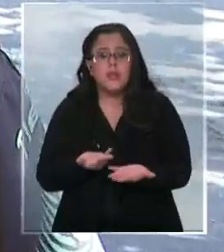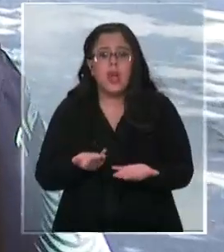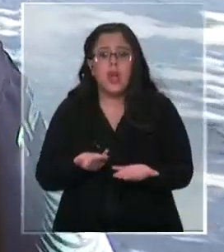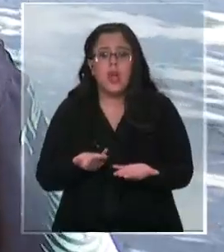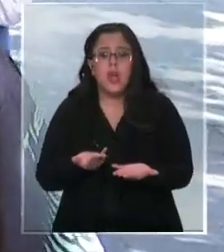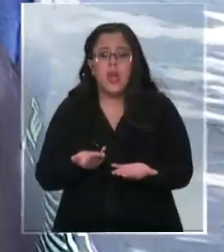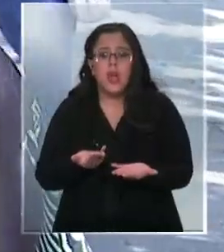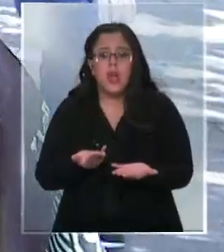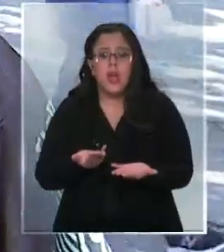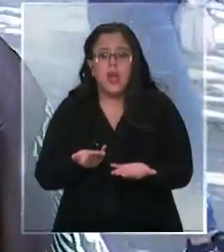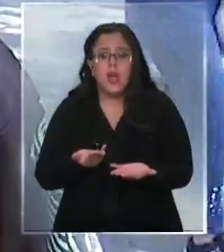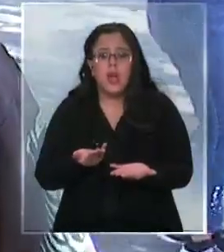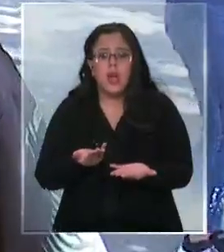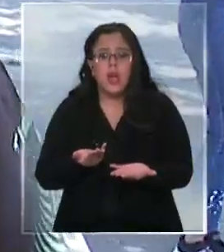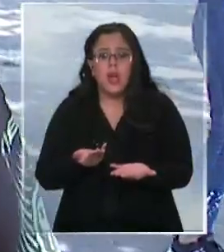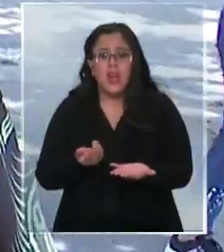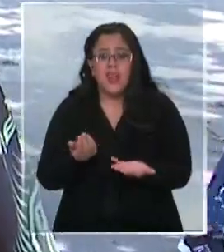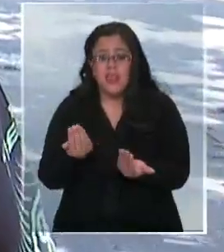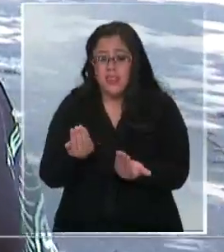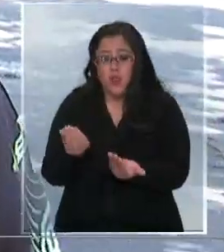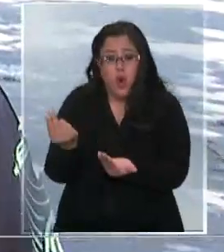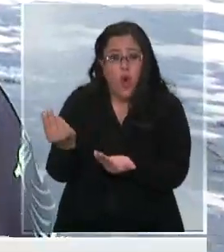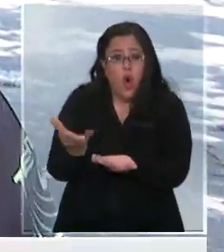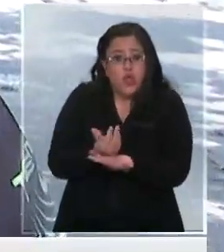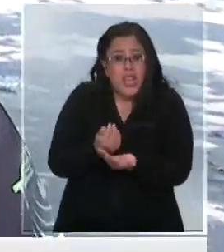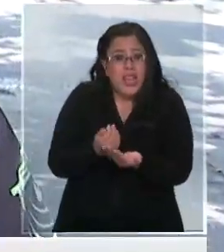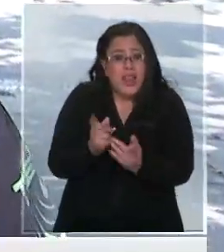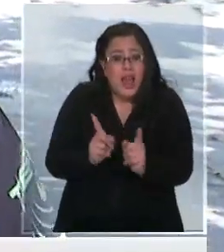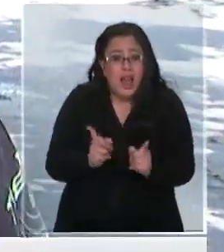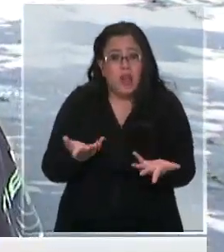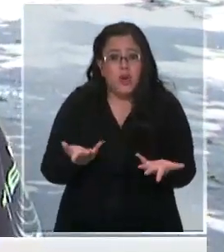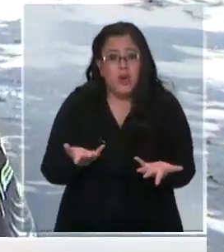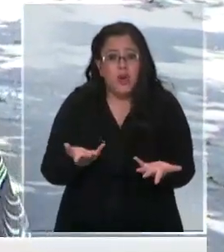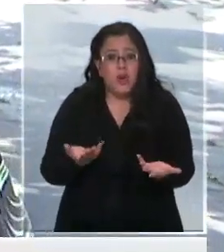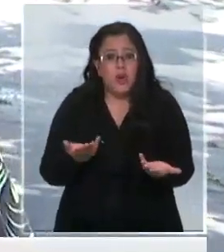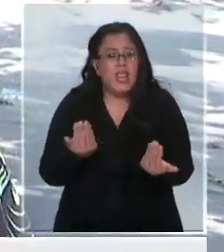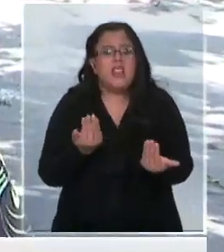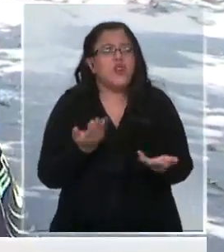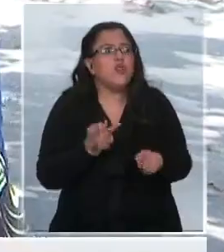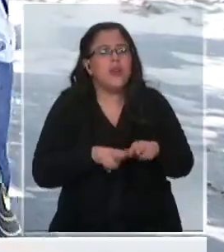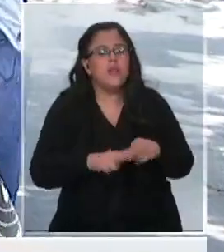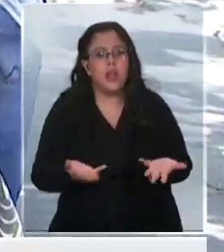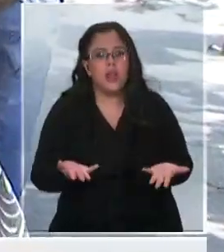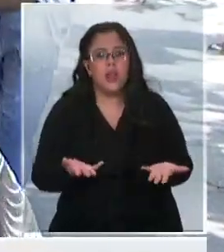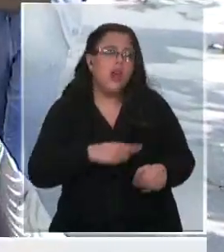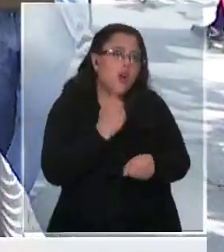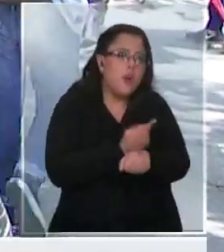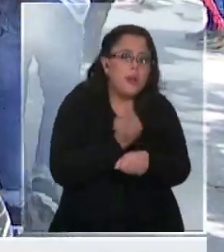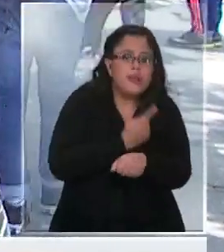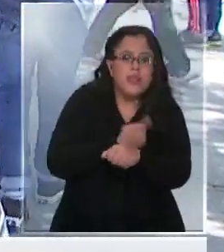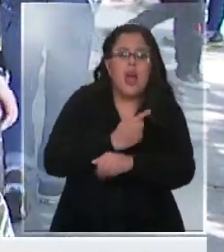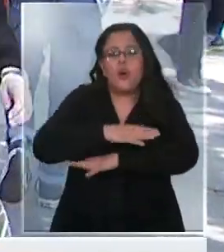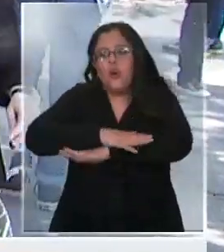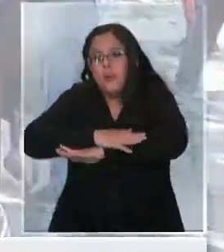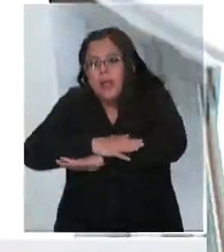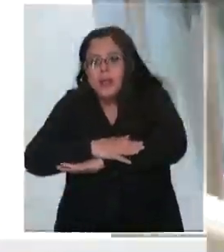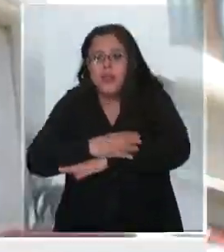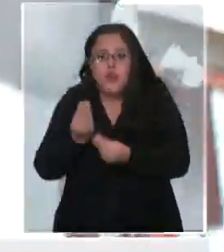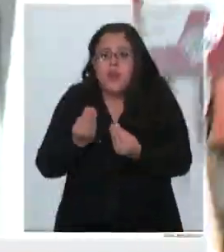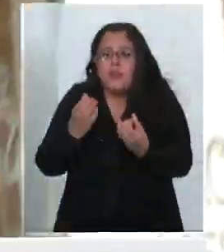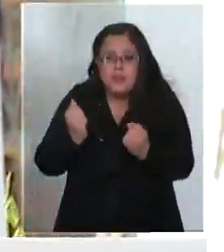conseguirlo con humildad, conversando. conversando se arreglan las cosas, pero no